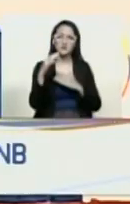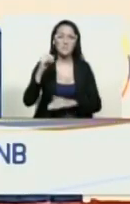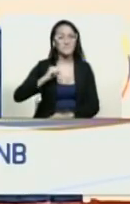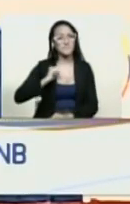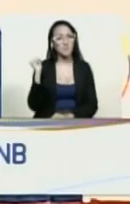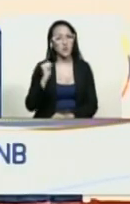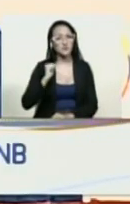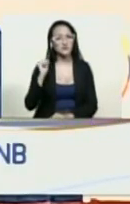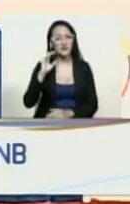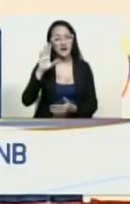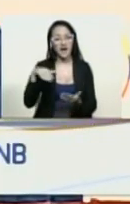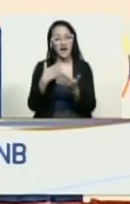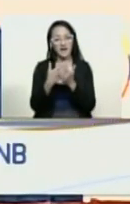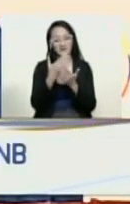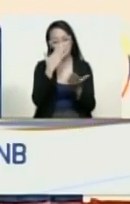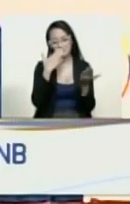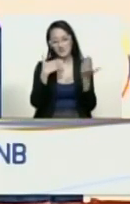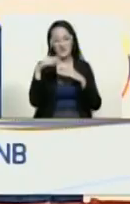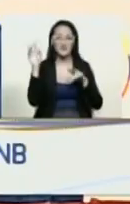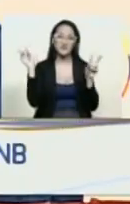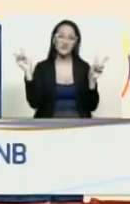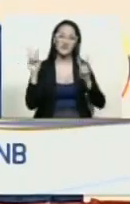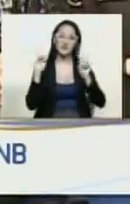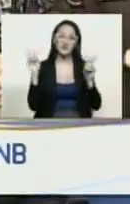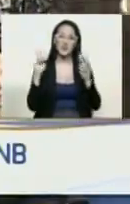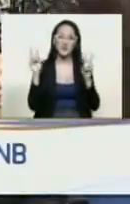policía, hasta la victoria siempre.